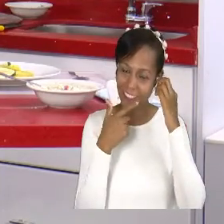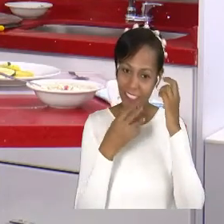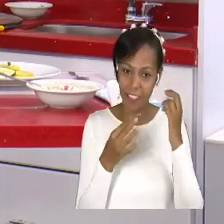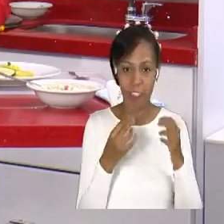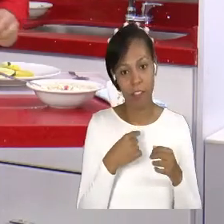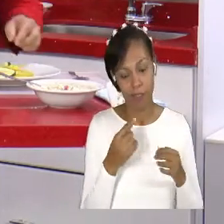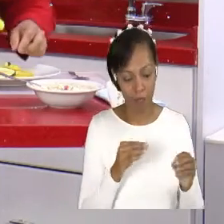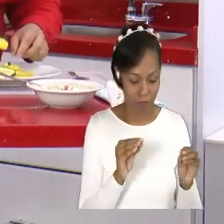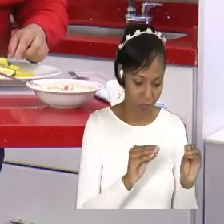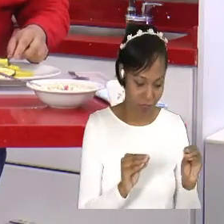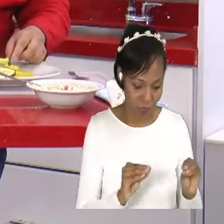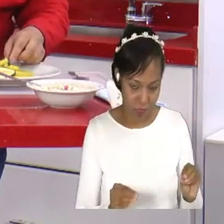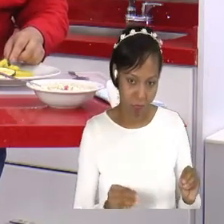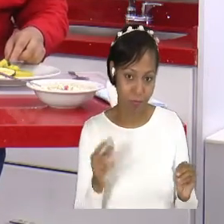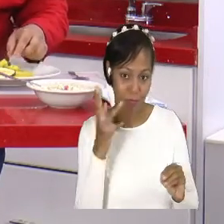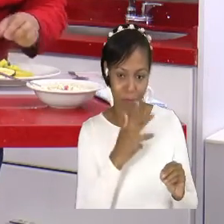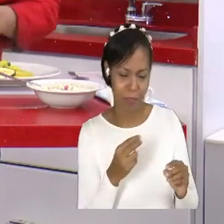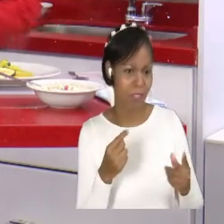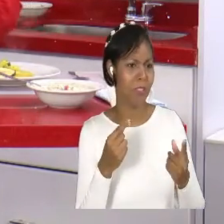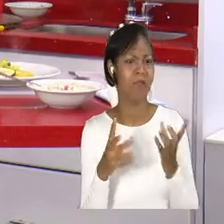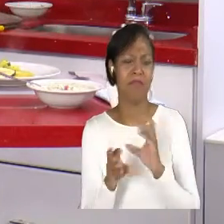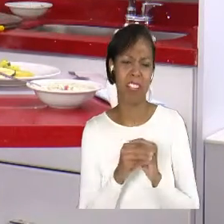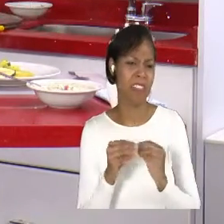son infinitos. Ok.